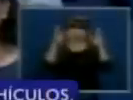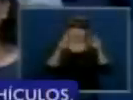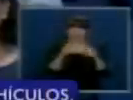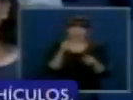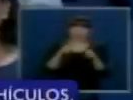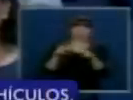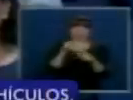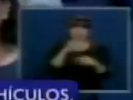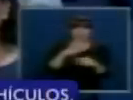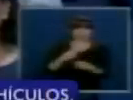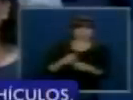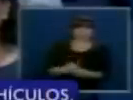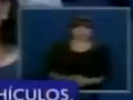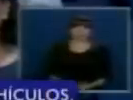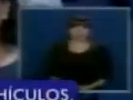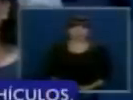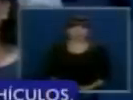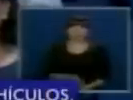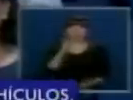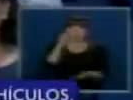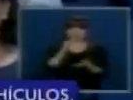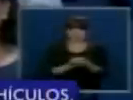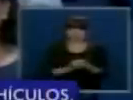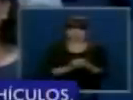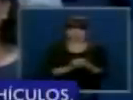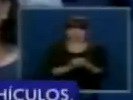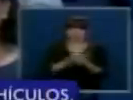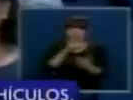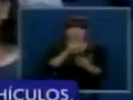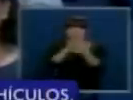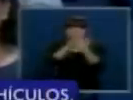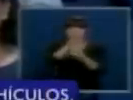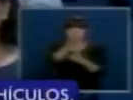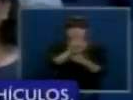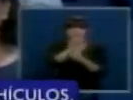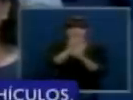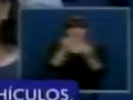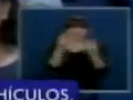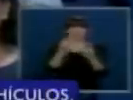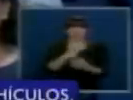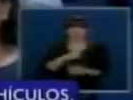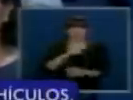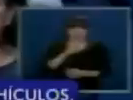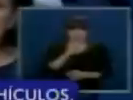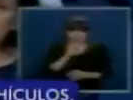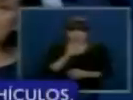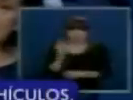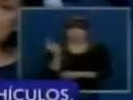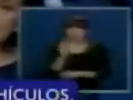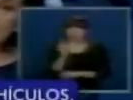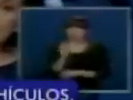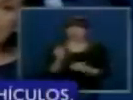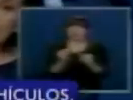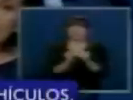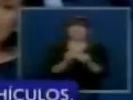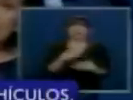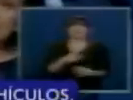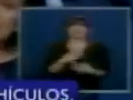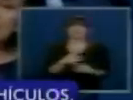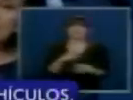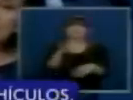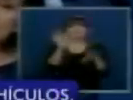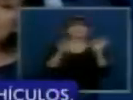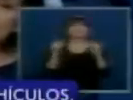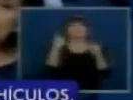pesimistas. Por eso, frente a situación tan acongojante, lo que urge e interesa es determinar las causas de